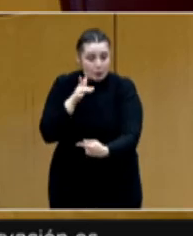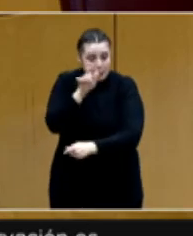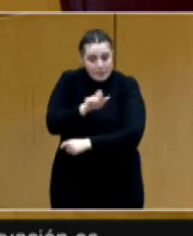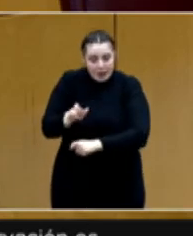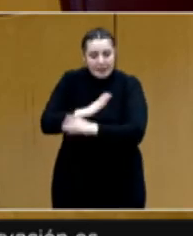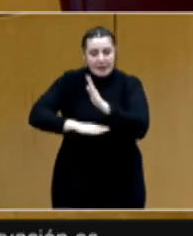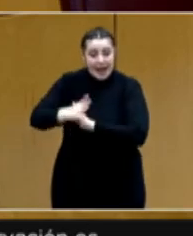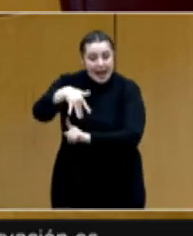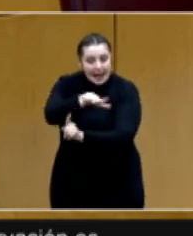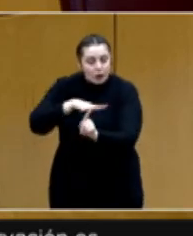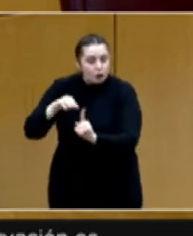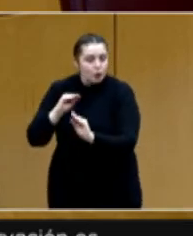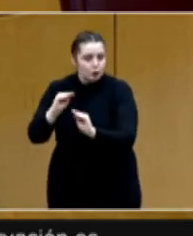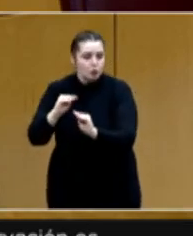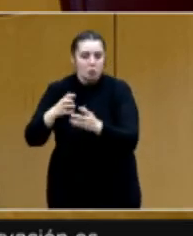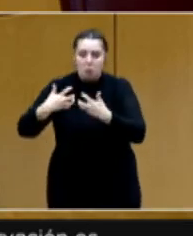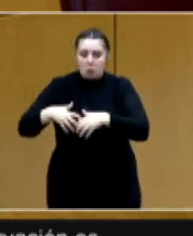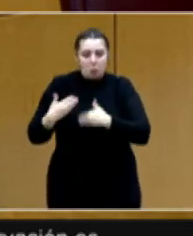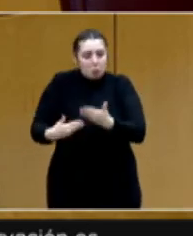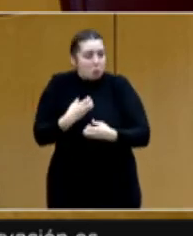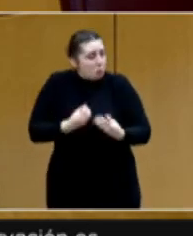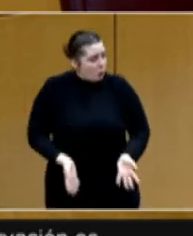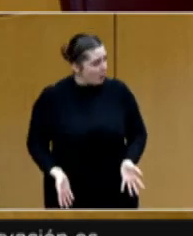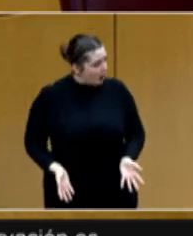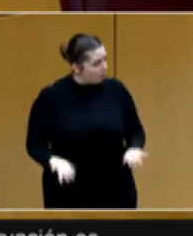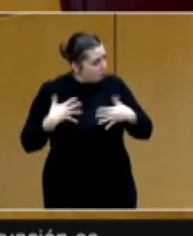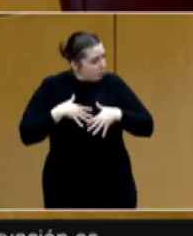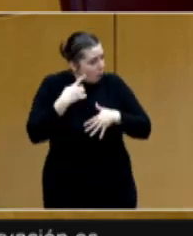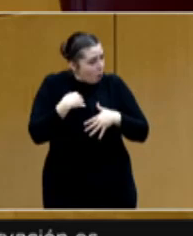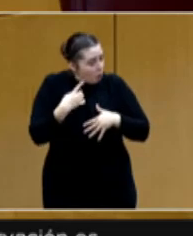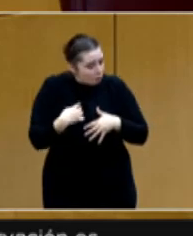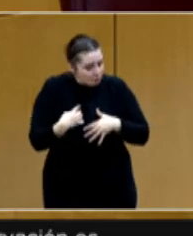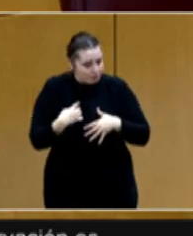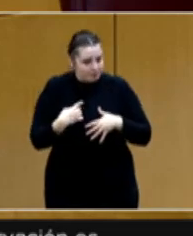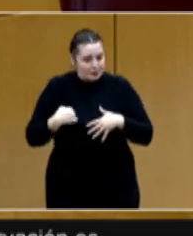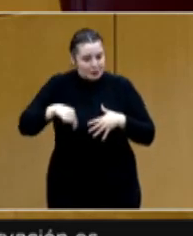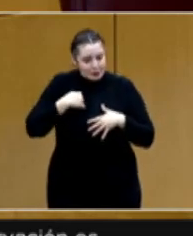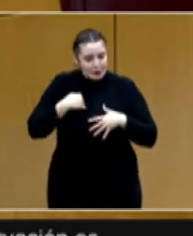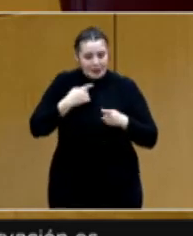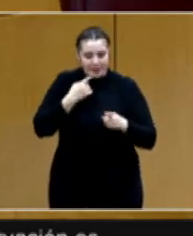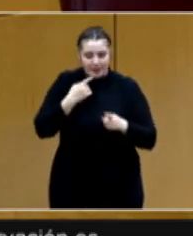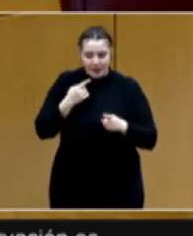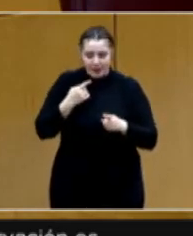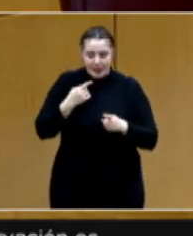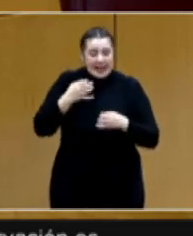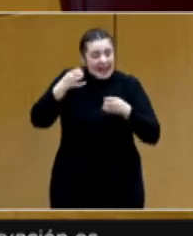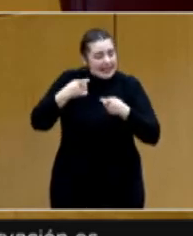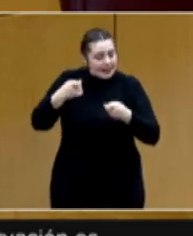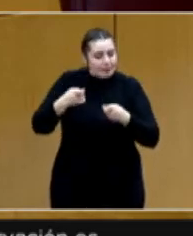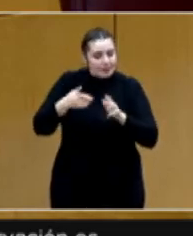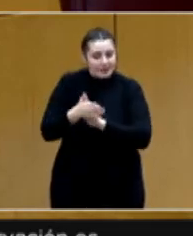en su entorno funcionan muy bien y una de las partes que buscamos nosotros es que conserven